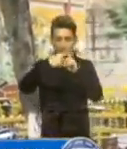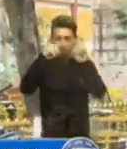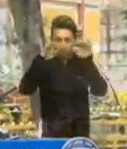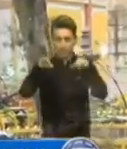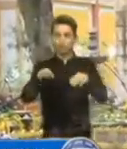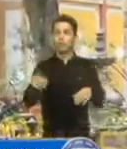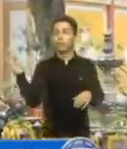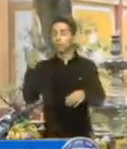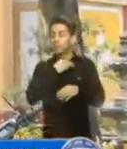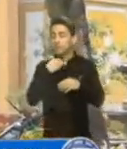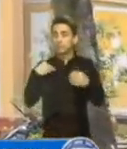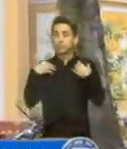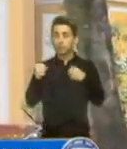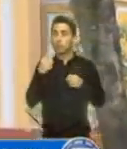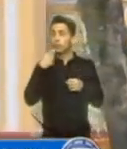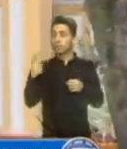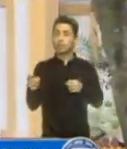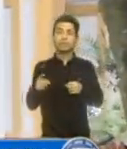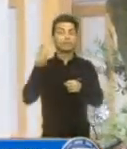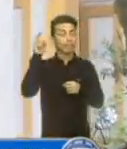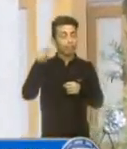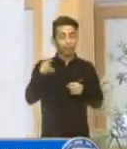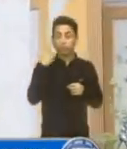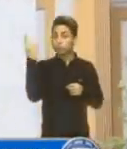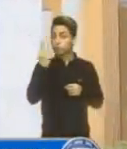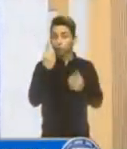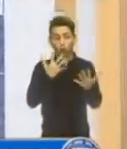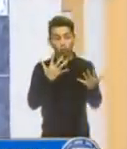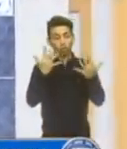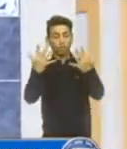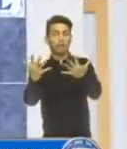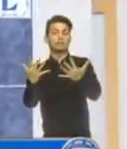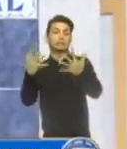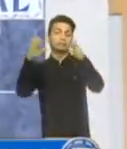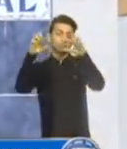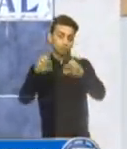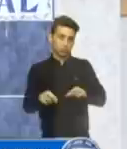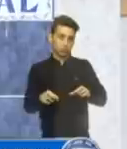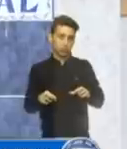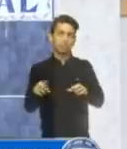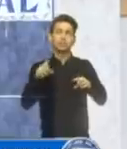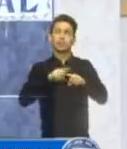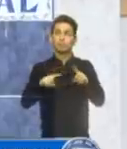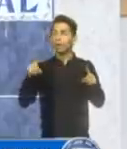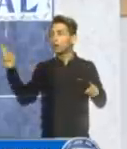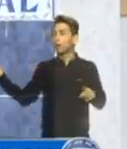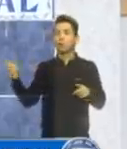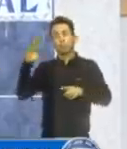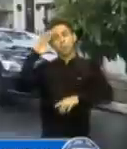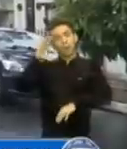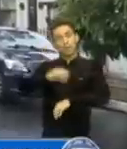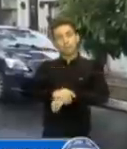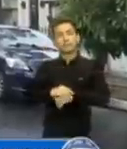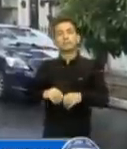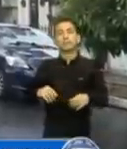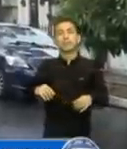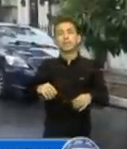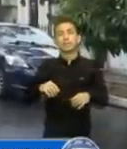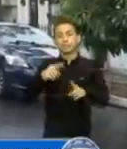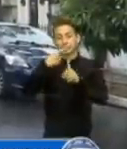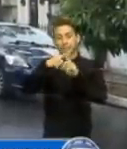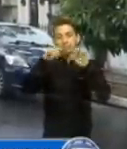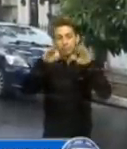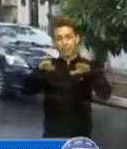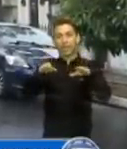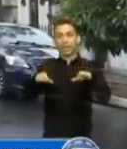una inhumación deben asistir únicamente 10 personas. Sin embargo, guardianes del Cementerio General han manifestado que las personas se